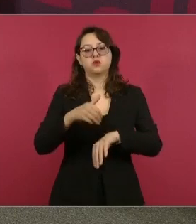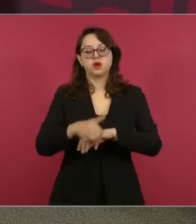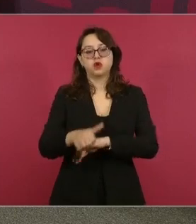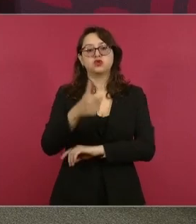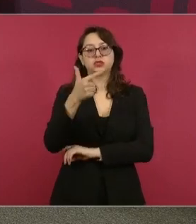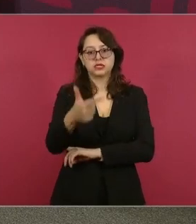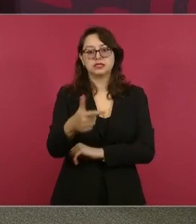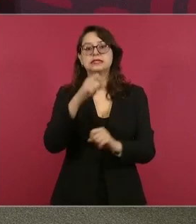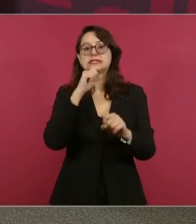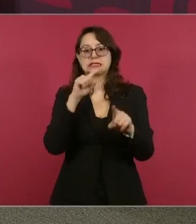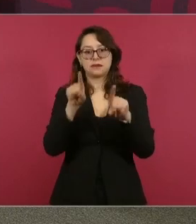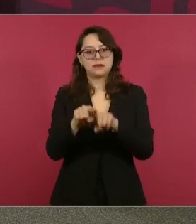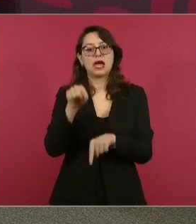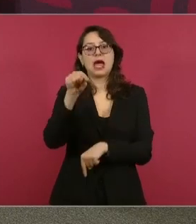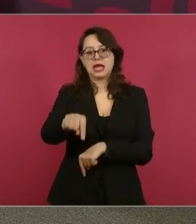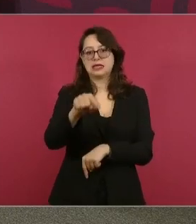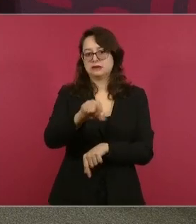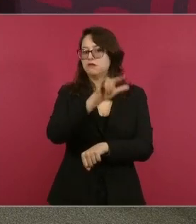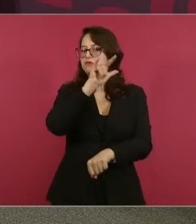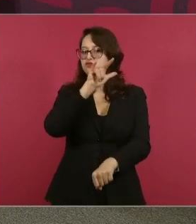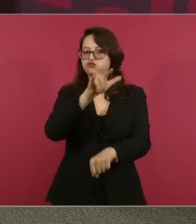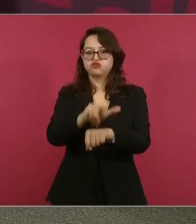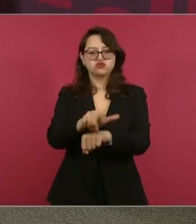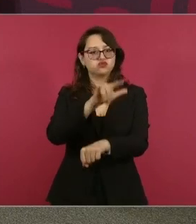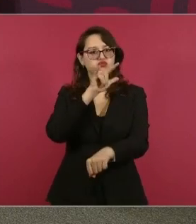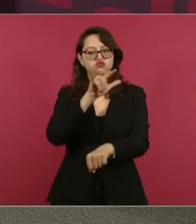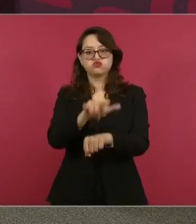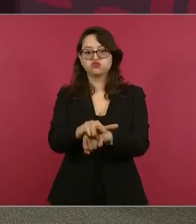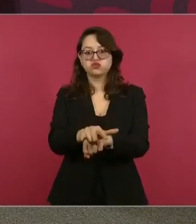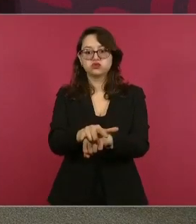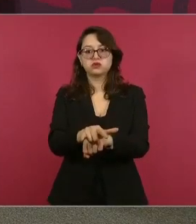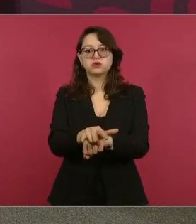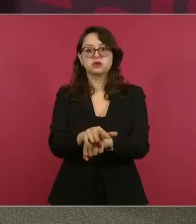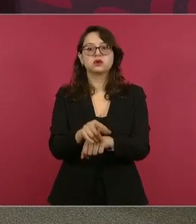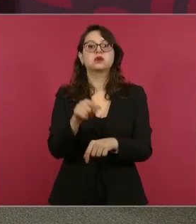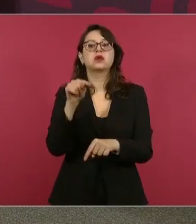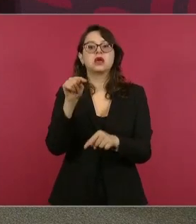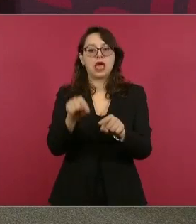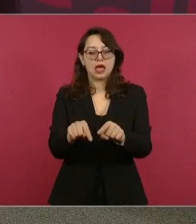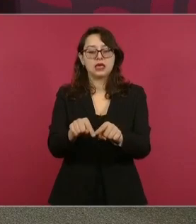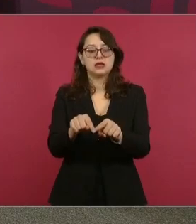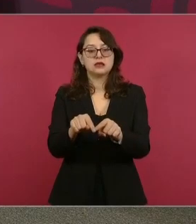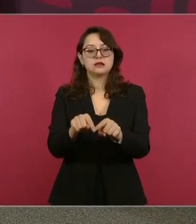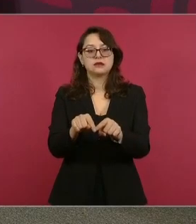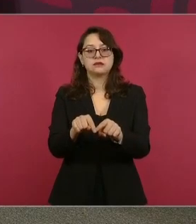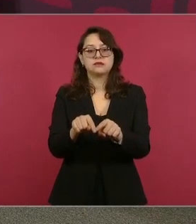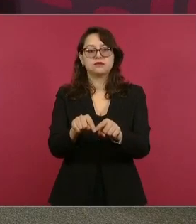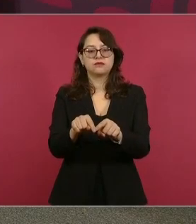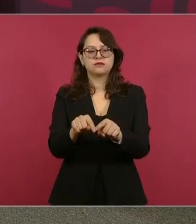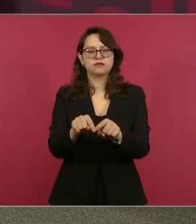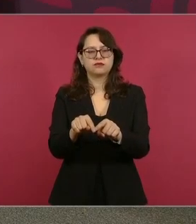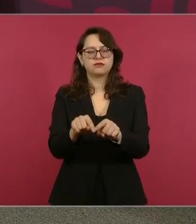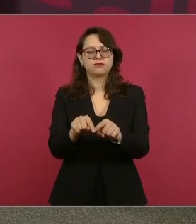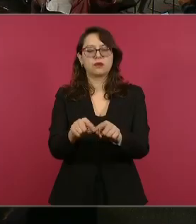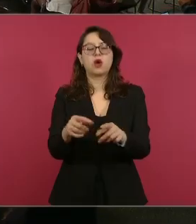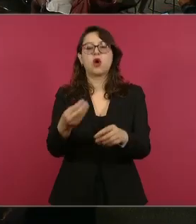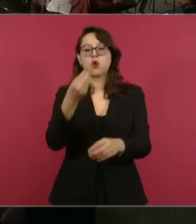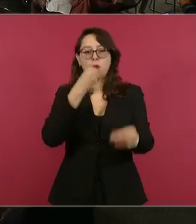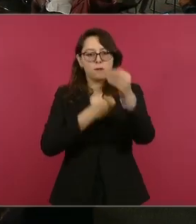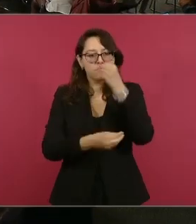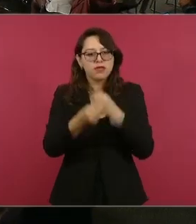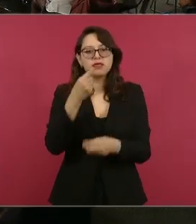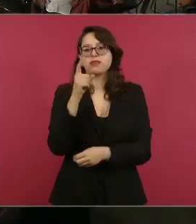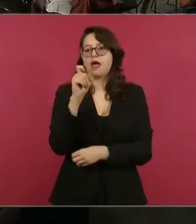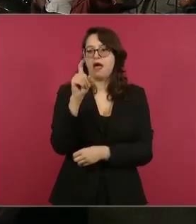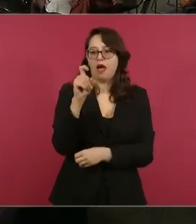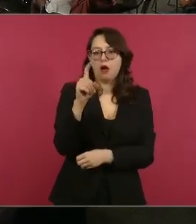Esta base se está utilizando para concentrar todas las despensas, el agua, toda